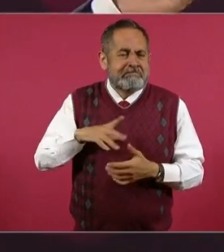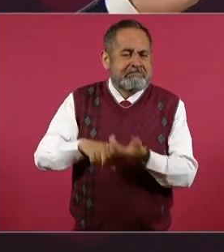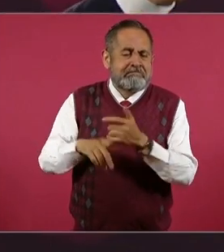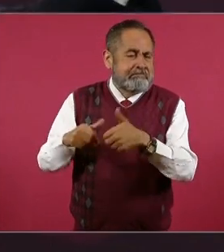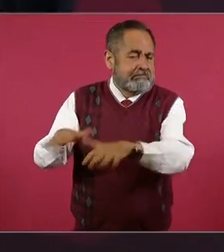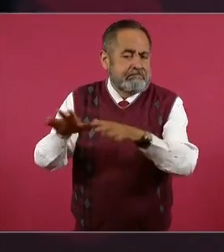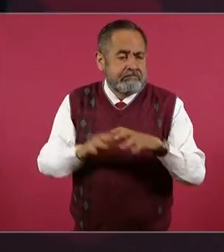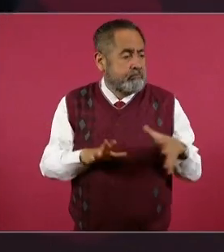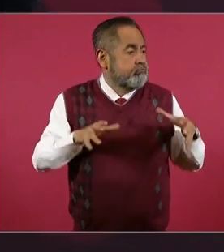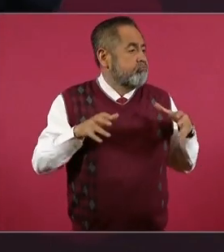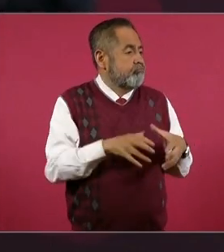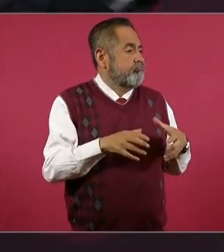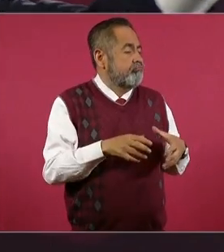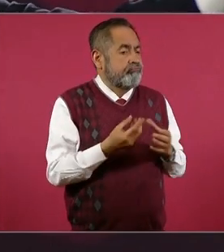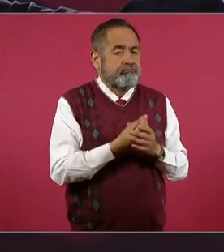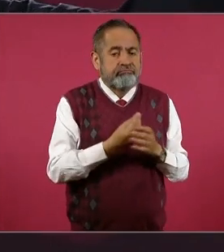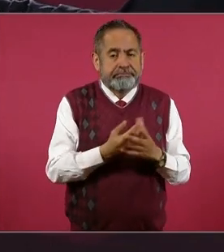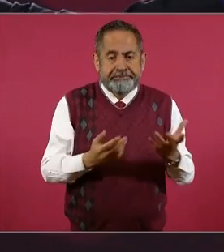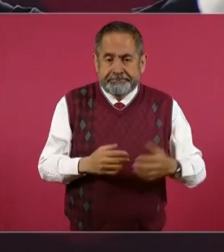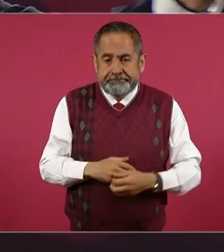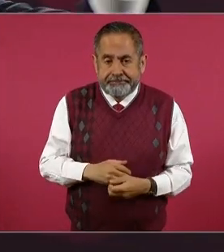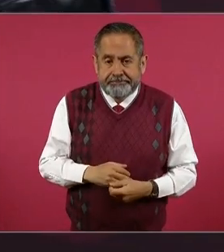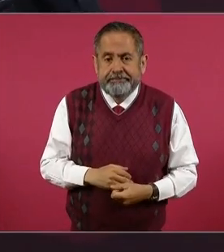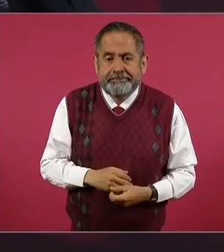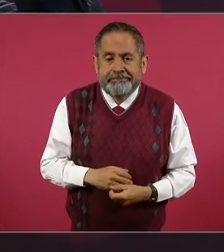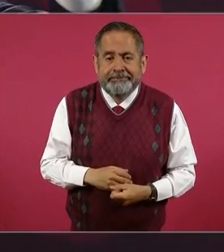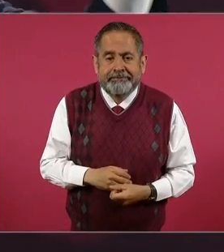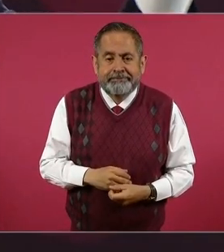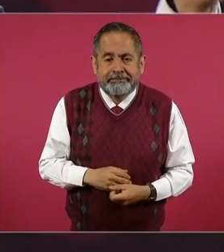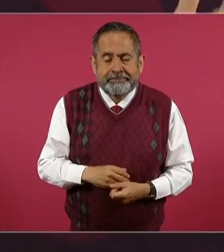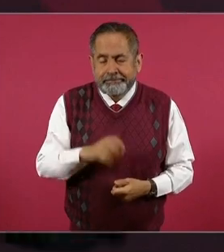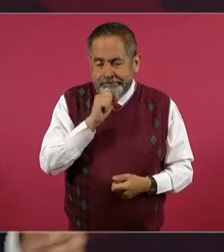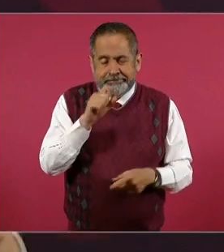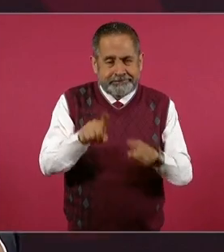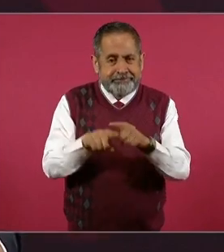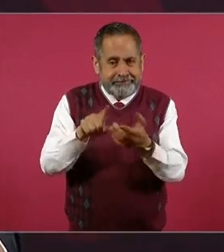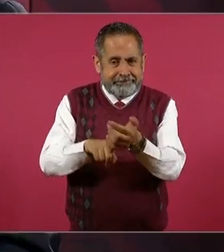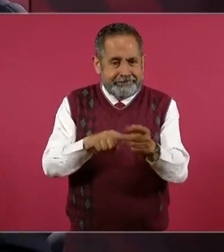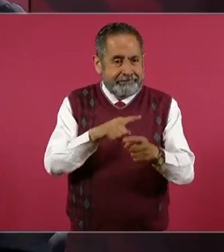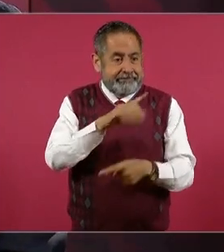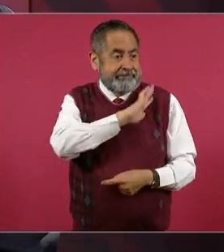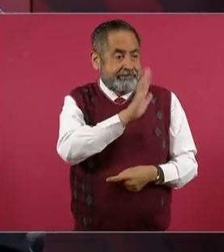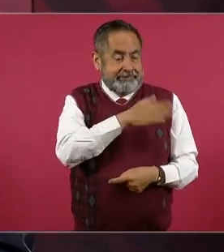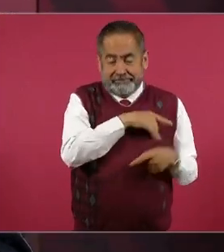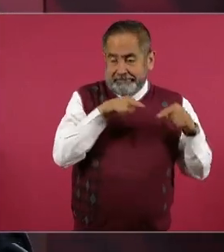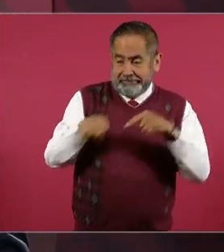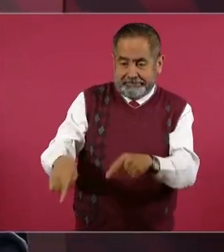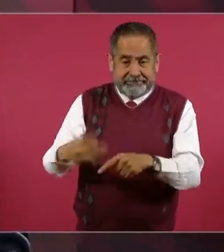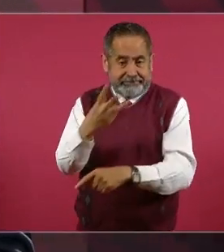Primero, de los tres siglos de dominación